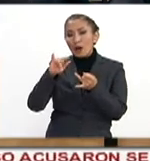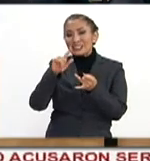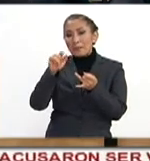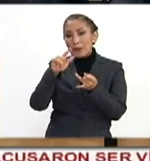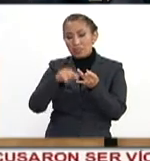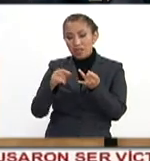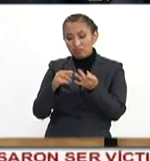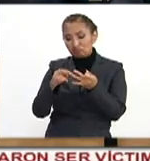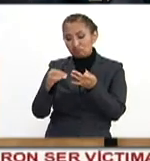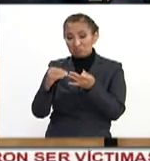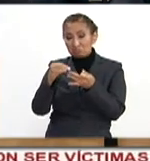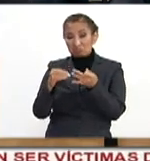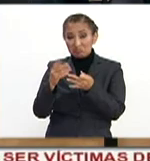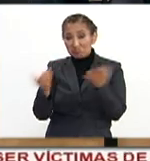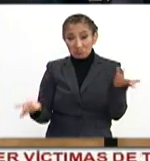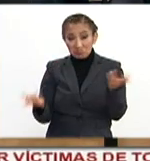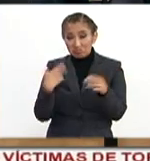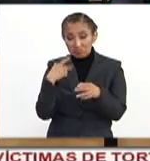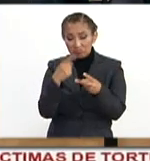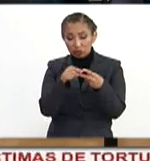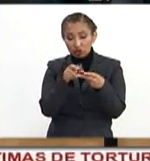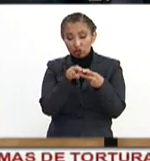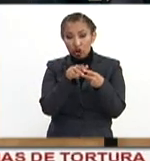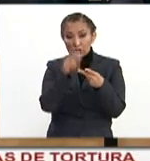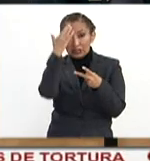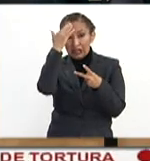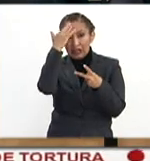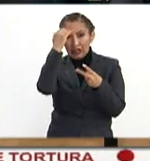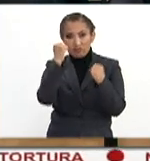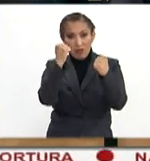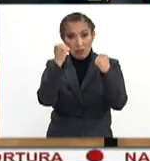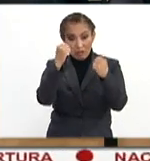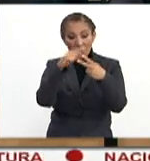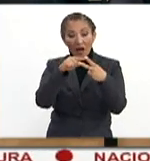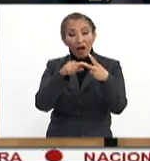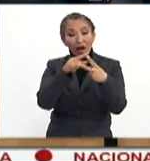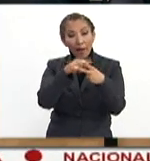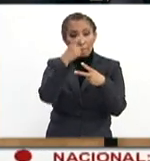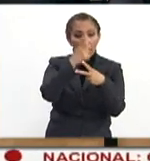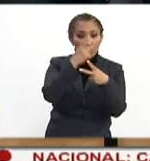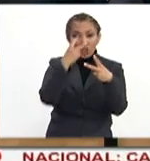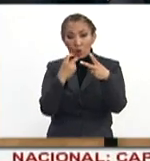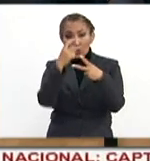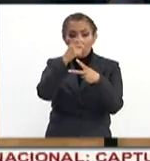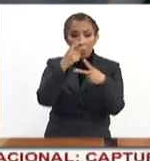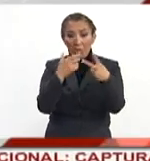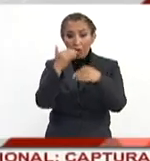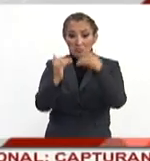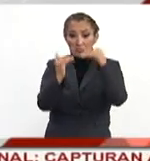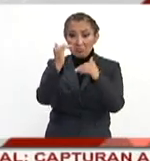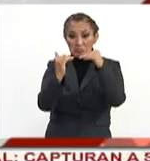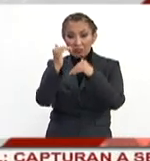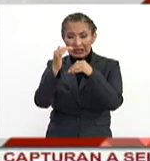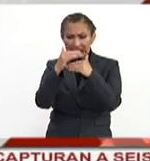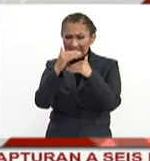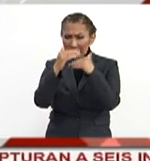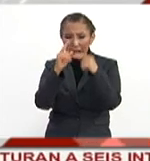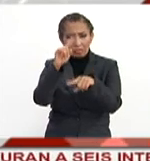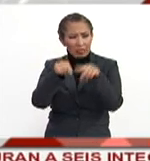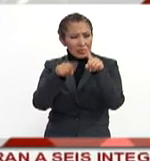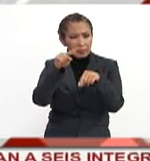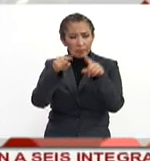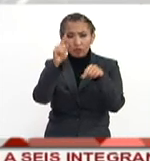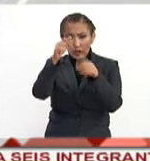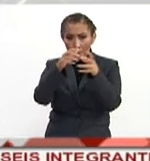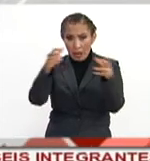Cepeda, y prácticamente quedan dos líderes, y la distancia entre primero y segundo lugar es muy cercana, varía. Creo